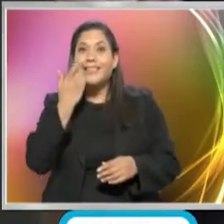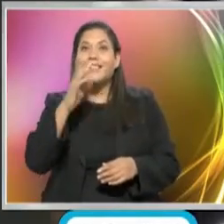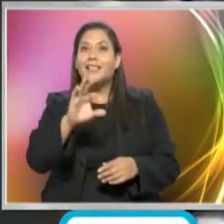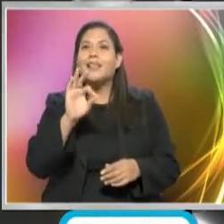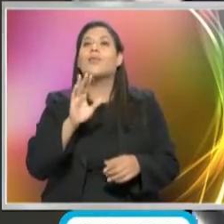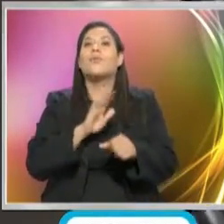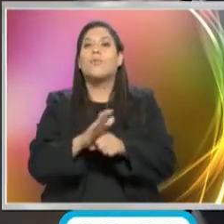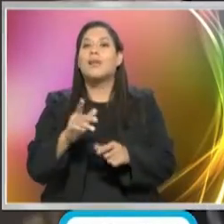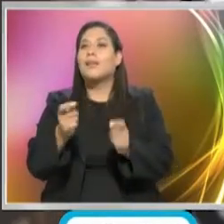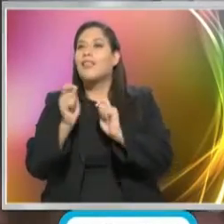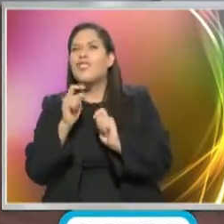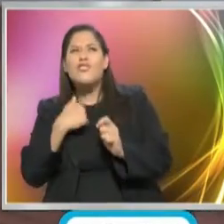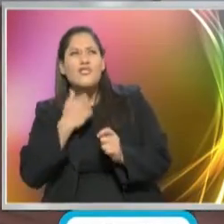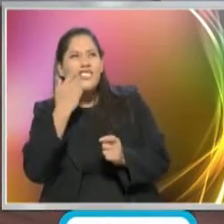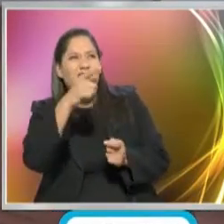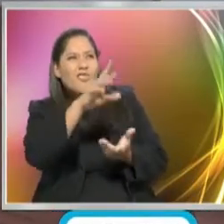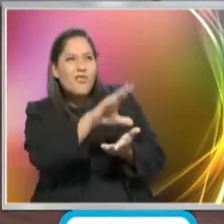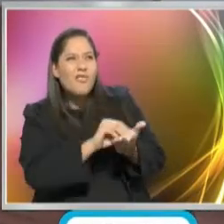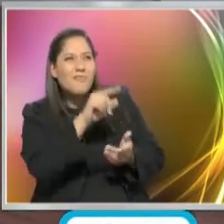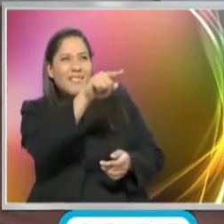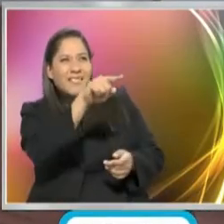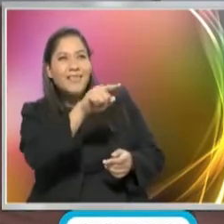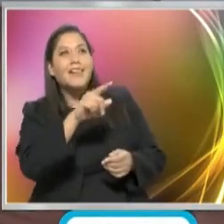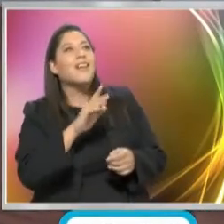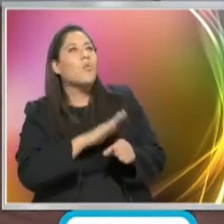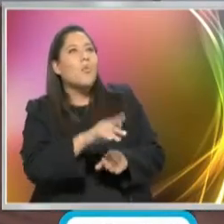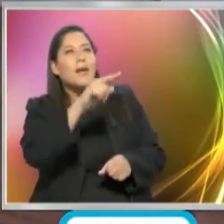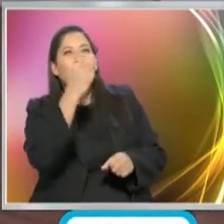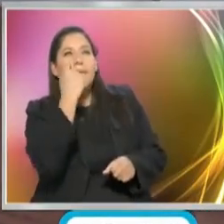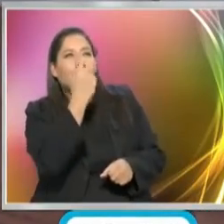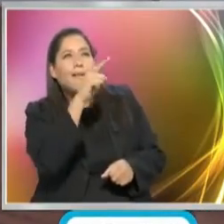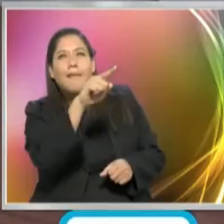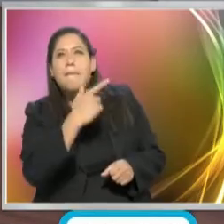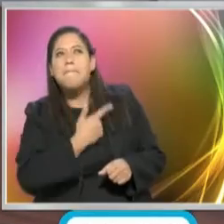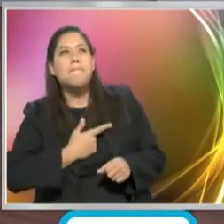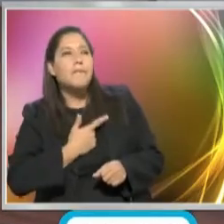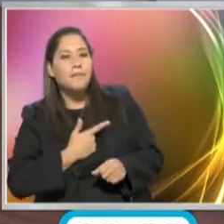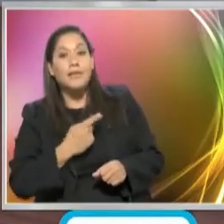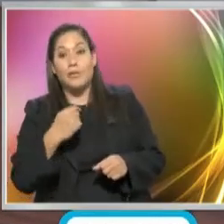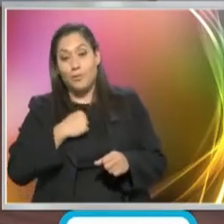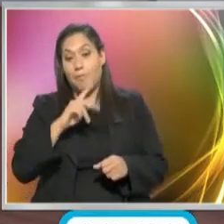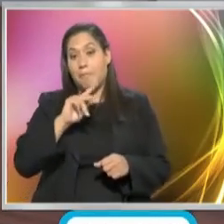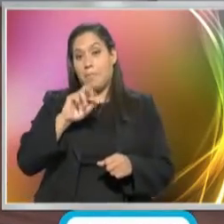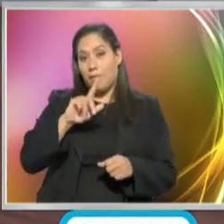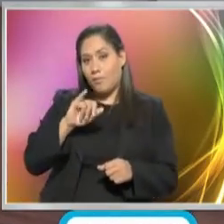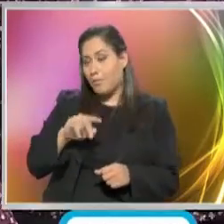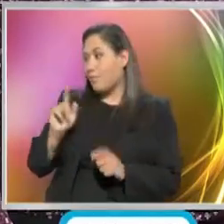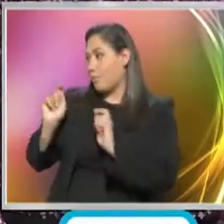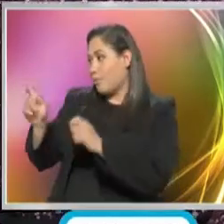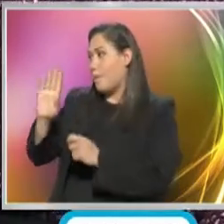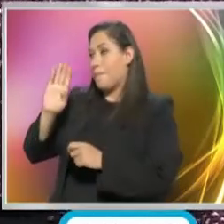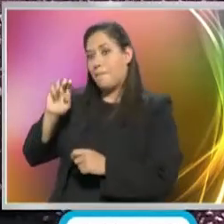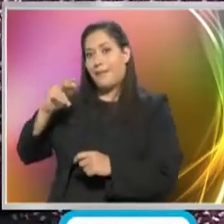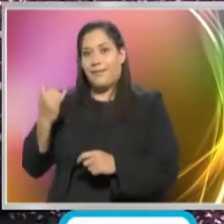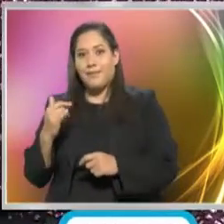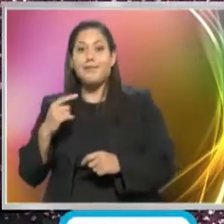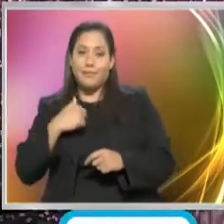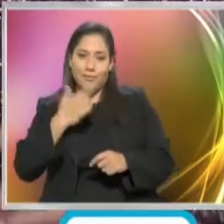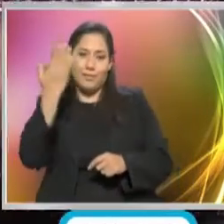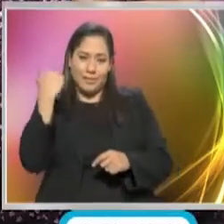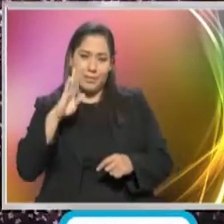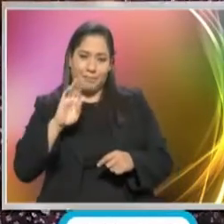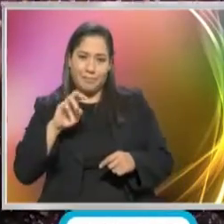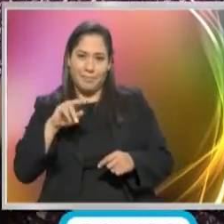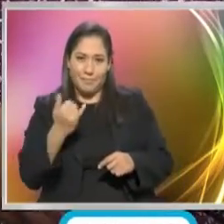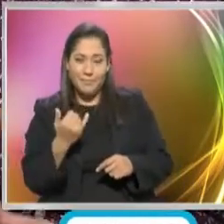qué personaje o a quién quería representar, ¿Cuál ¿no? integrante quería ser? ¿Tú O cuál sea, eras? yo ¿Tú era cuál eras? Paulina o tú eras Benny. Pues mira, no yo al sé. principio era Benny, pero